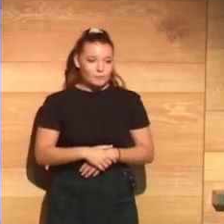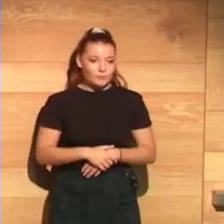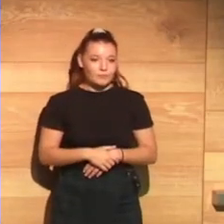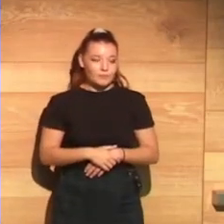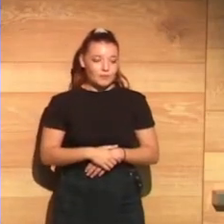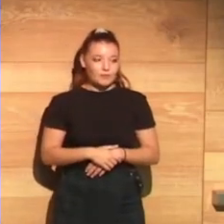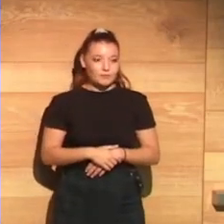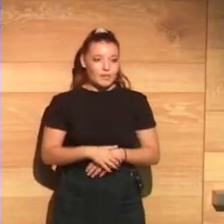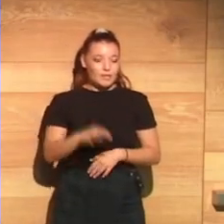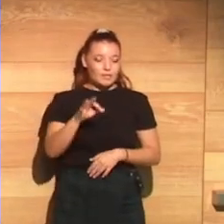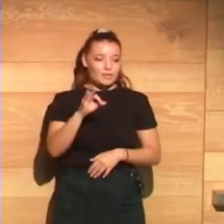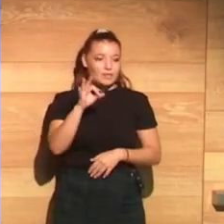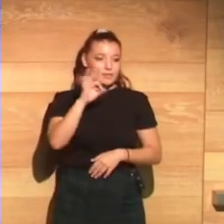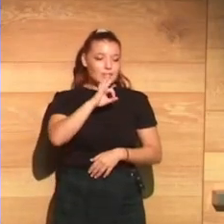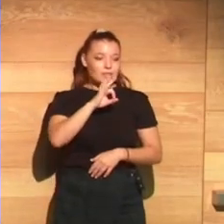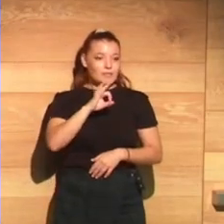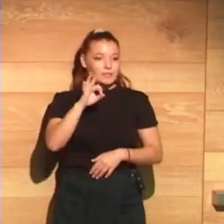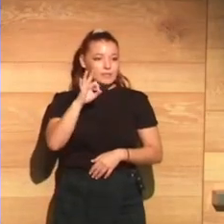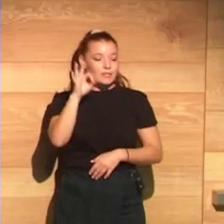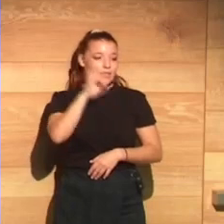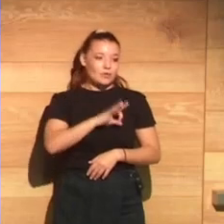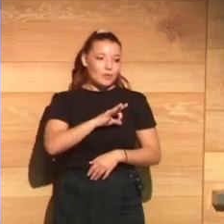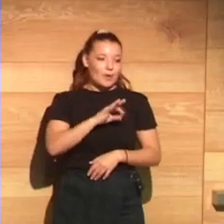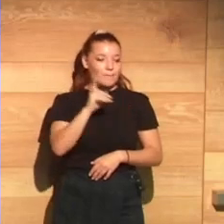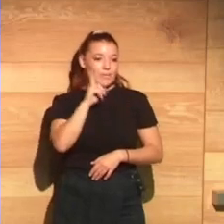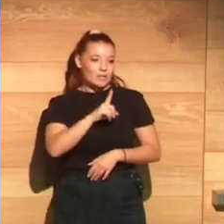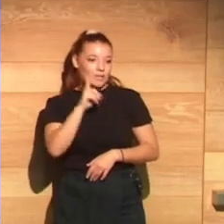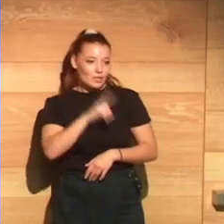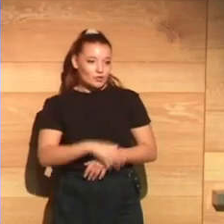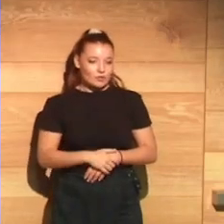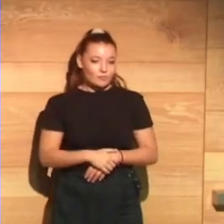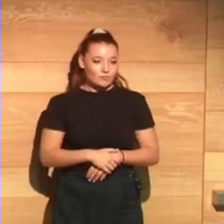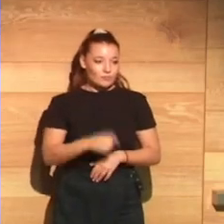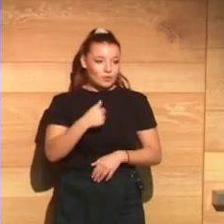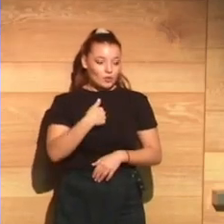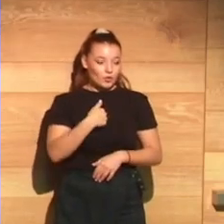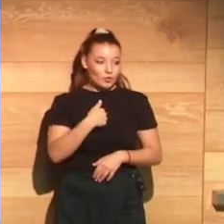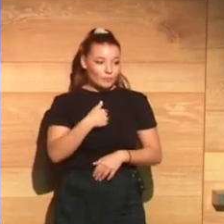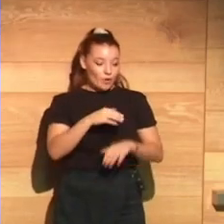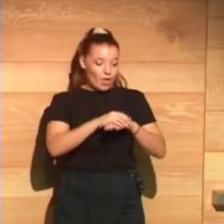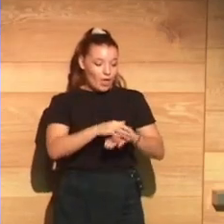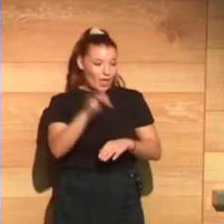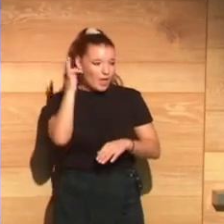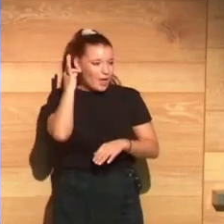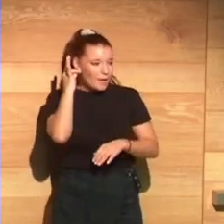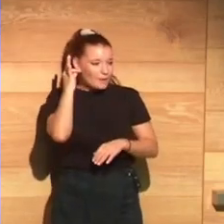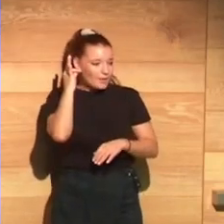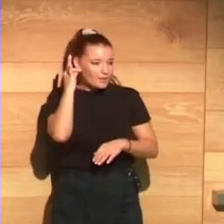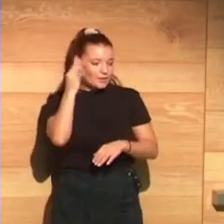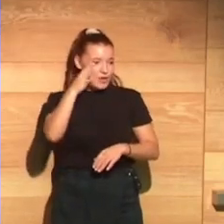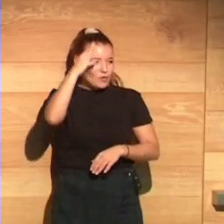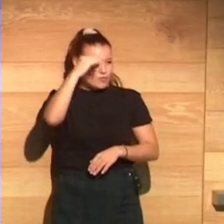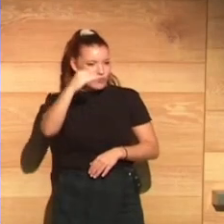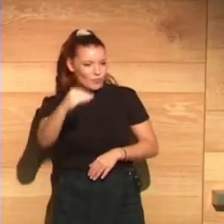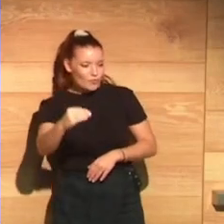no envejecer, por una apariencia, por cómo ella tenía el síndrome de la impostora, que es algo que yo